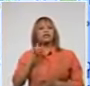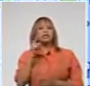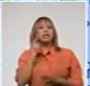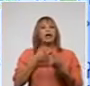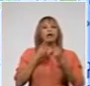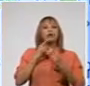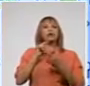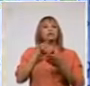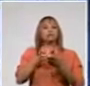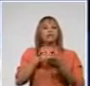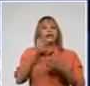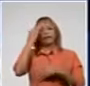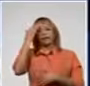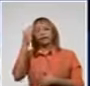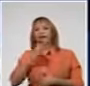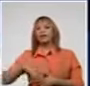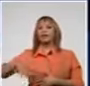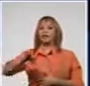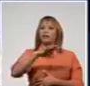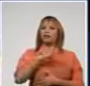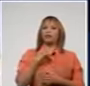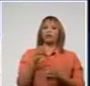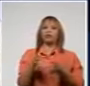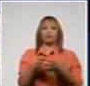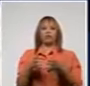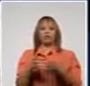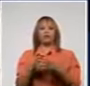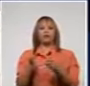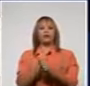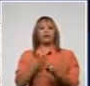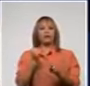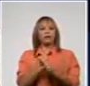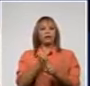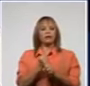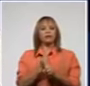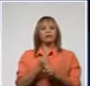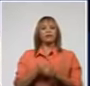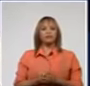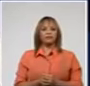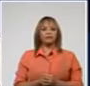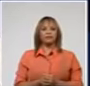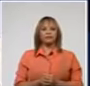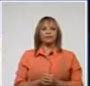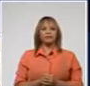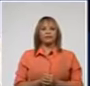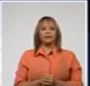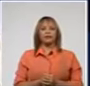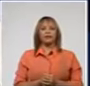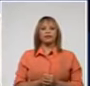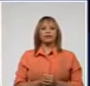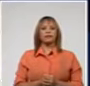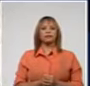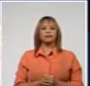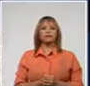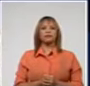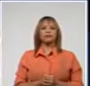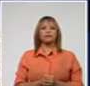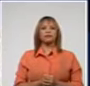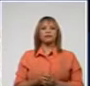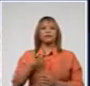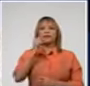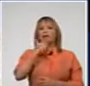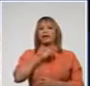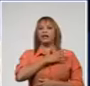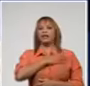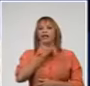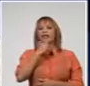Nada, agradecerle a todo el equipo que trabaja en esta transmisión, a Lázaro Manuel, y muy importante, a todas